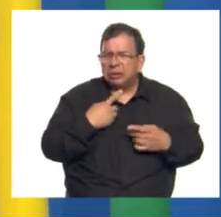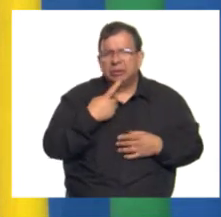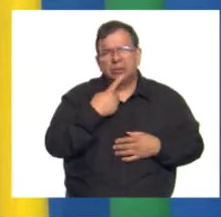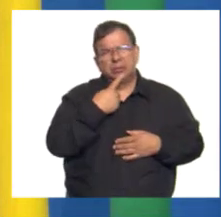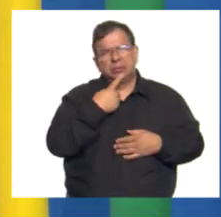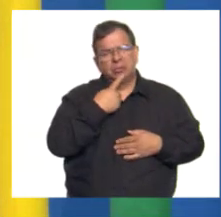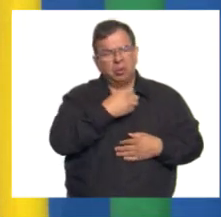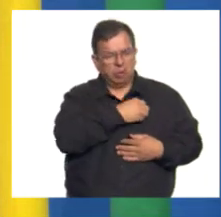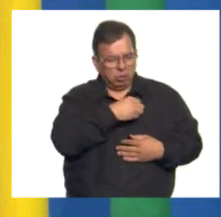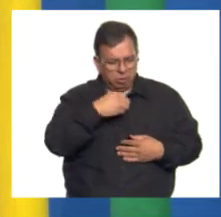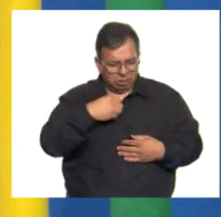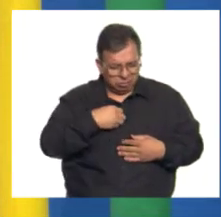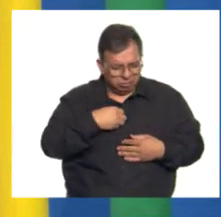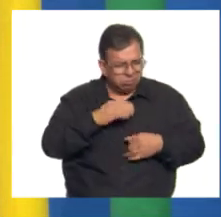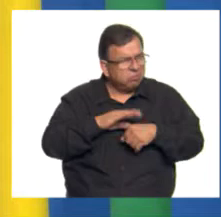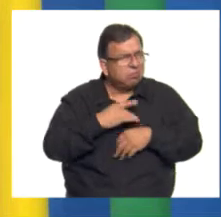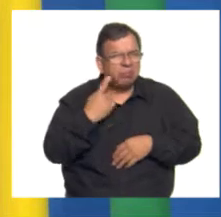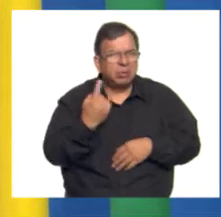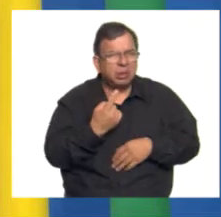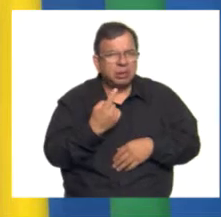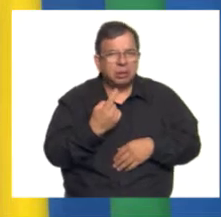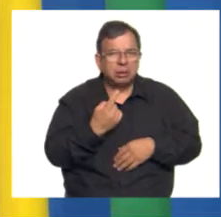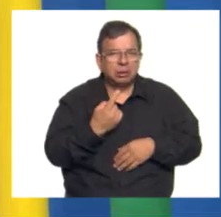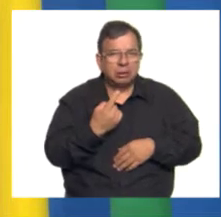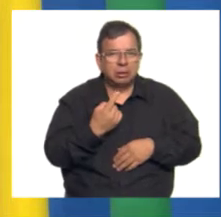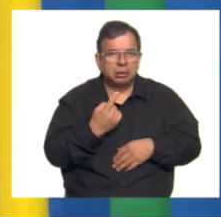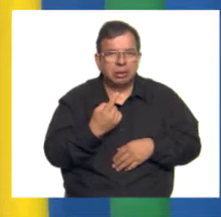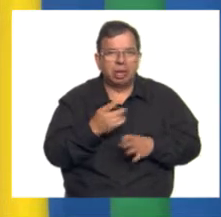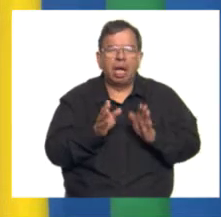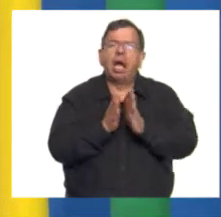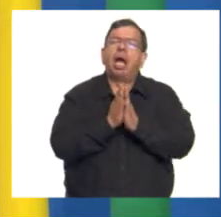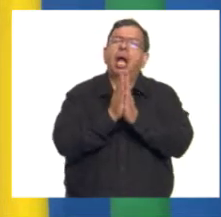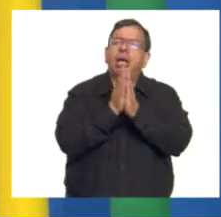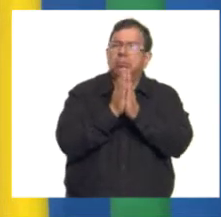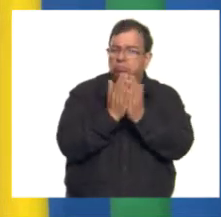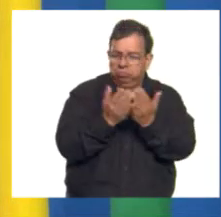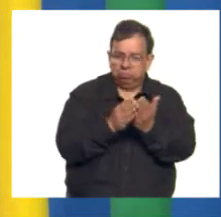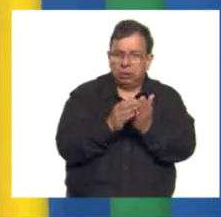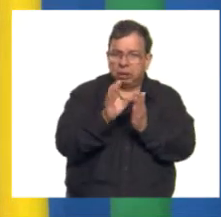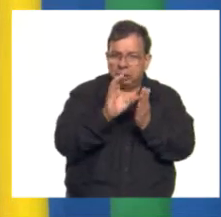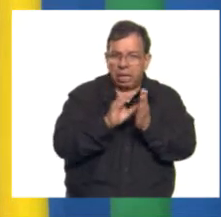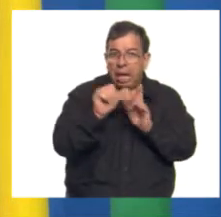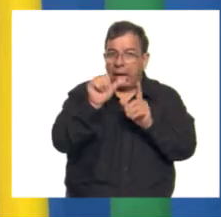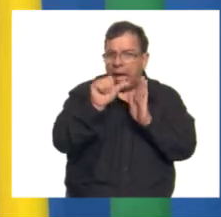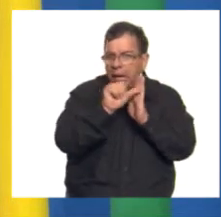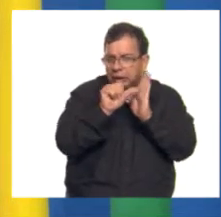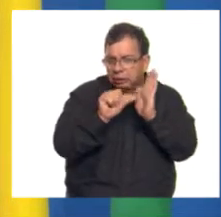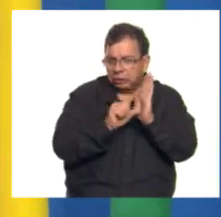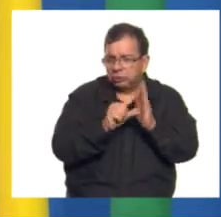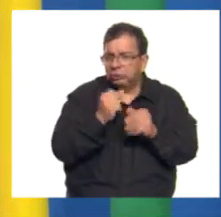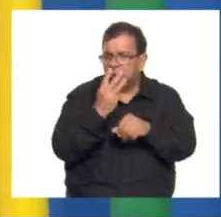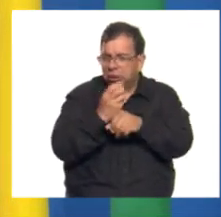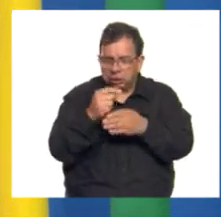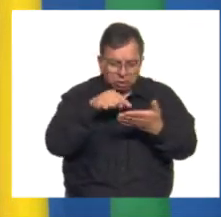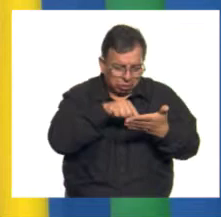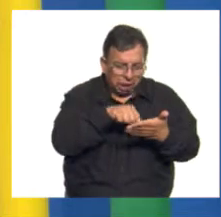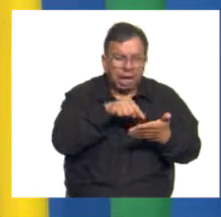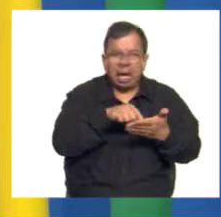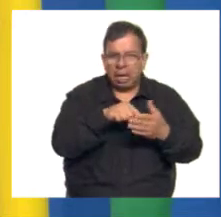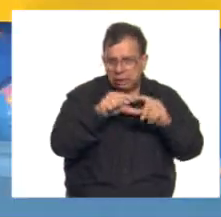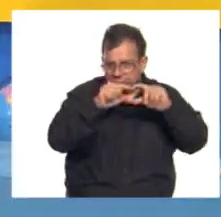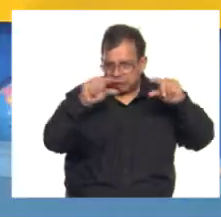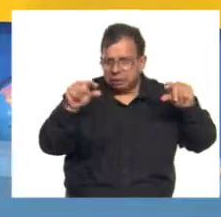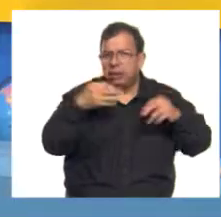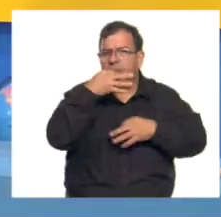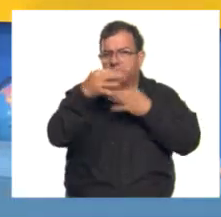pregunté por qué, me dijeron que revisara el artículo 3 y ahí podía encontrar más información.